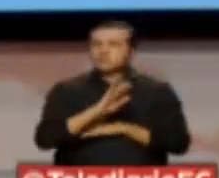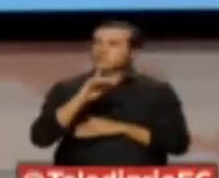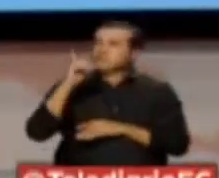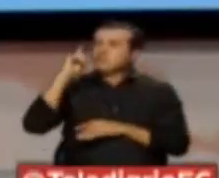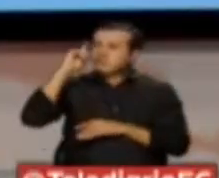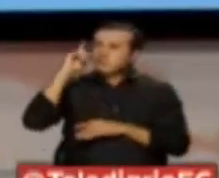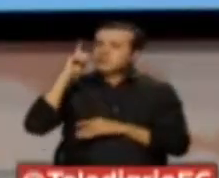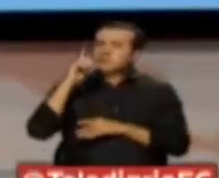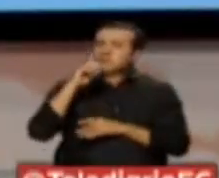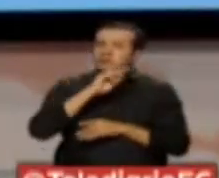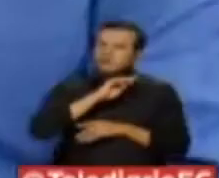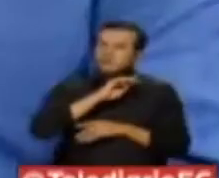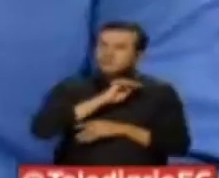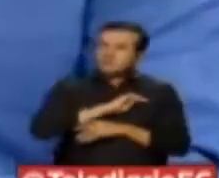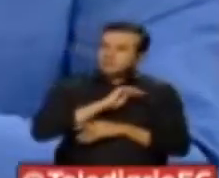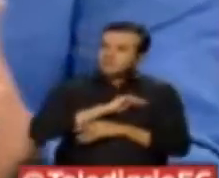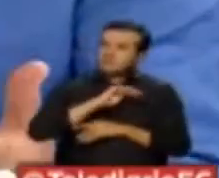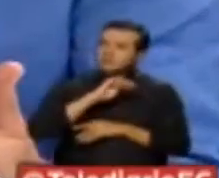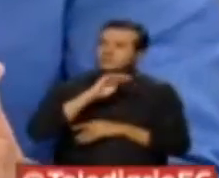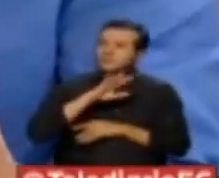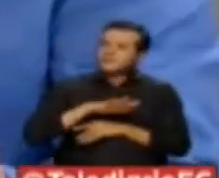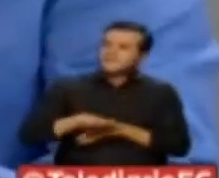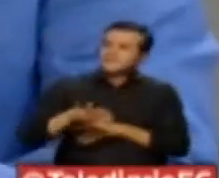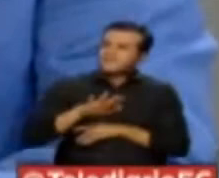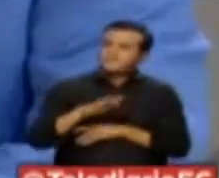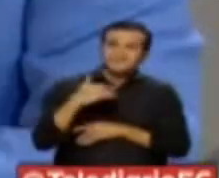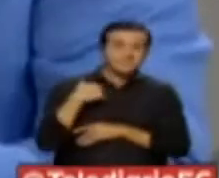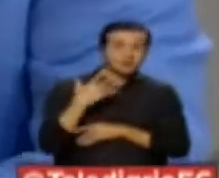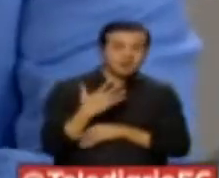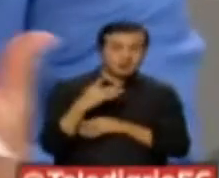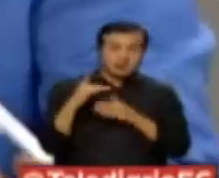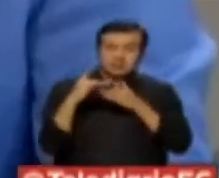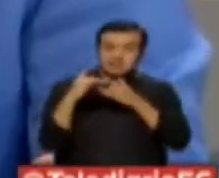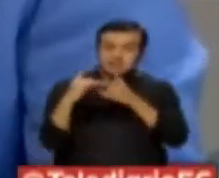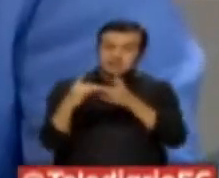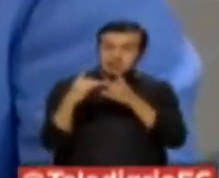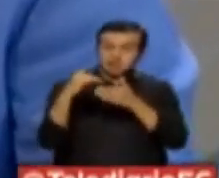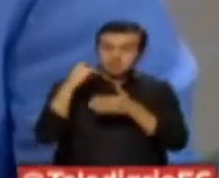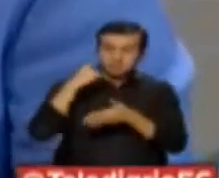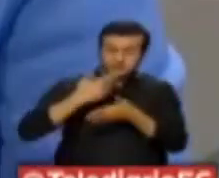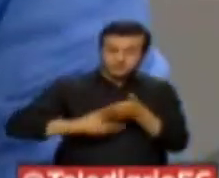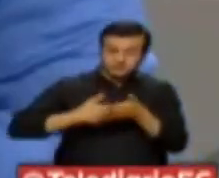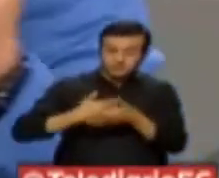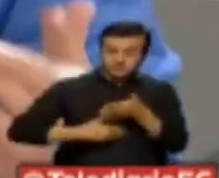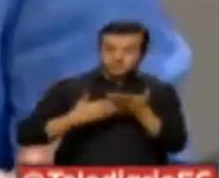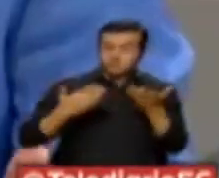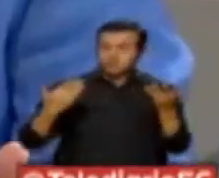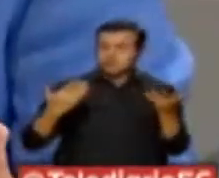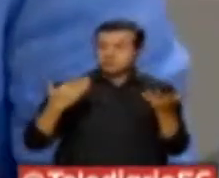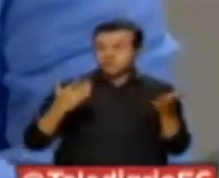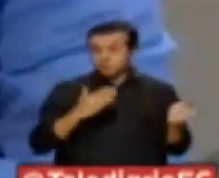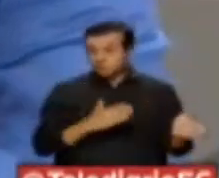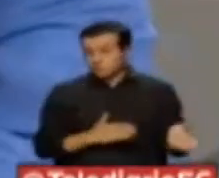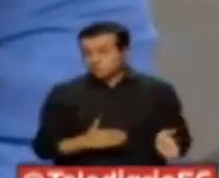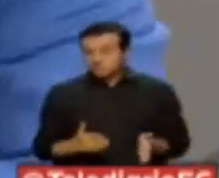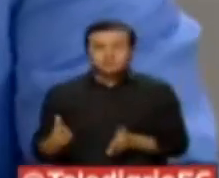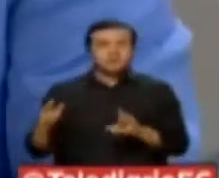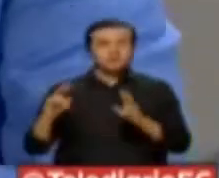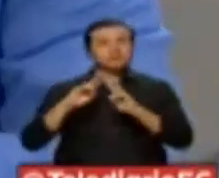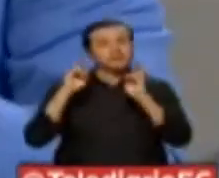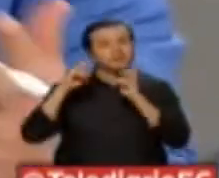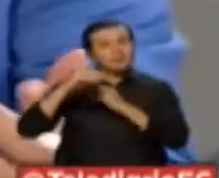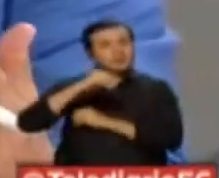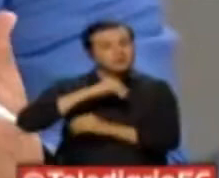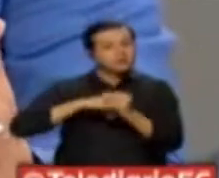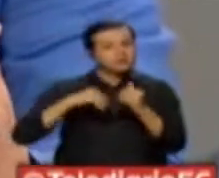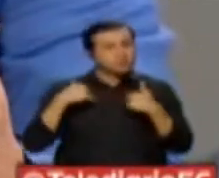gobiernos autónomos descentralizados no existe una guía o un manual de comportamiento o de tratamiento respecto de las